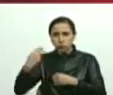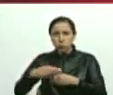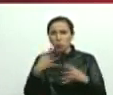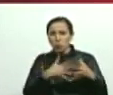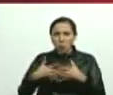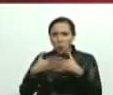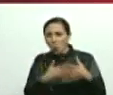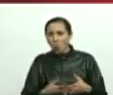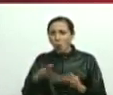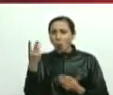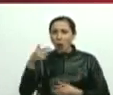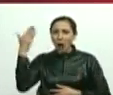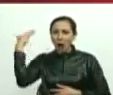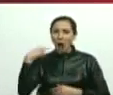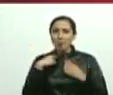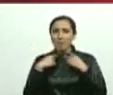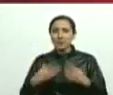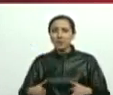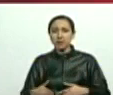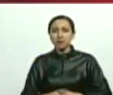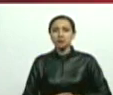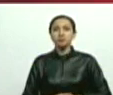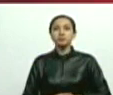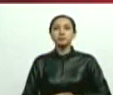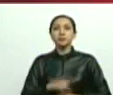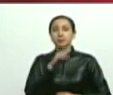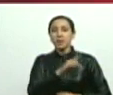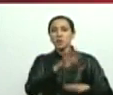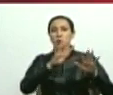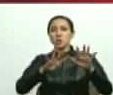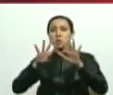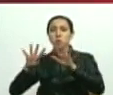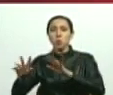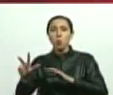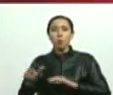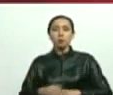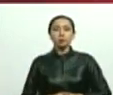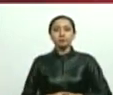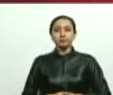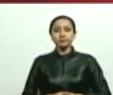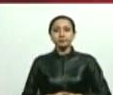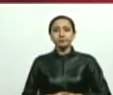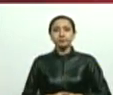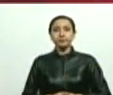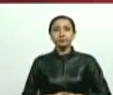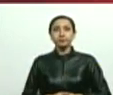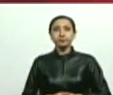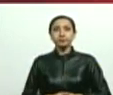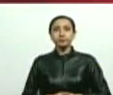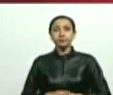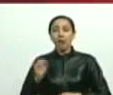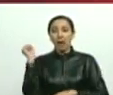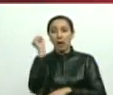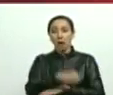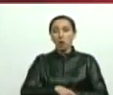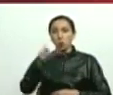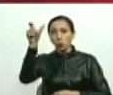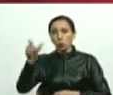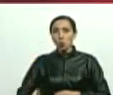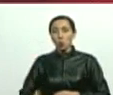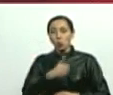años? Desde 1908, cuando derrocan a Cipriano Castro,